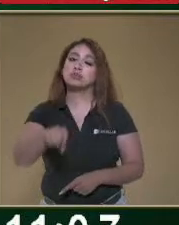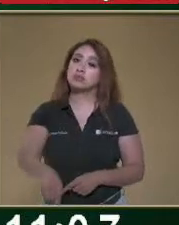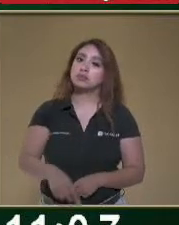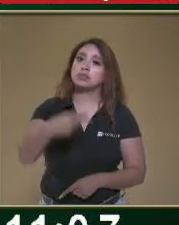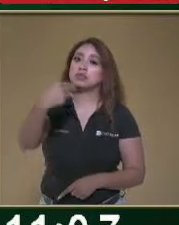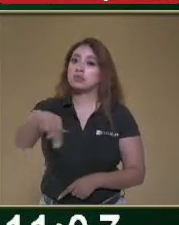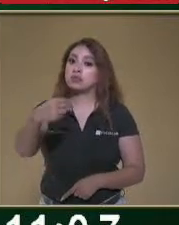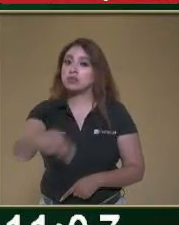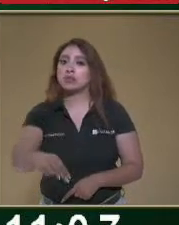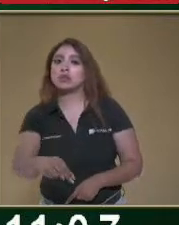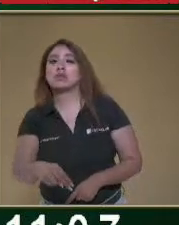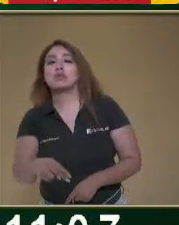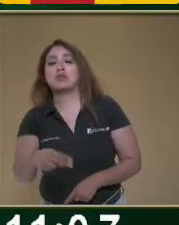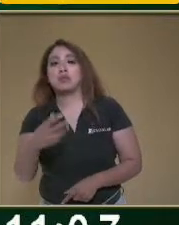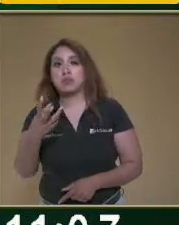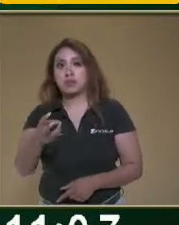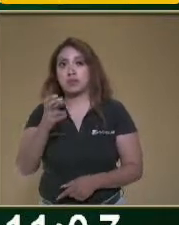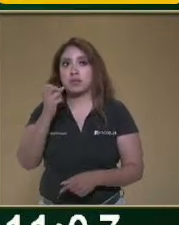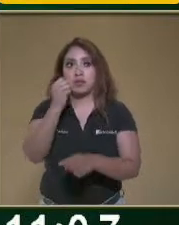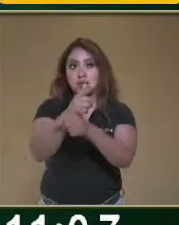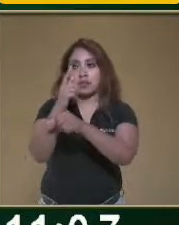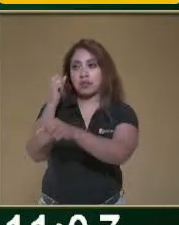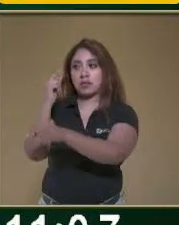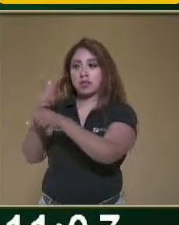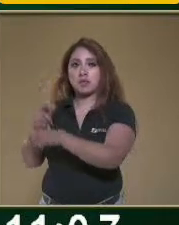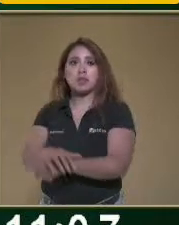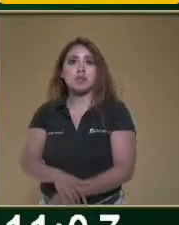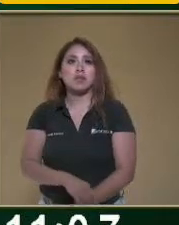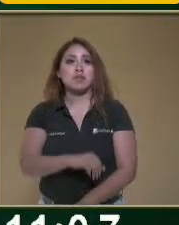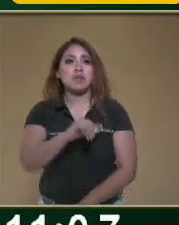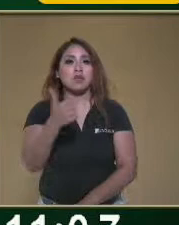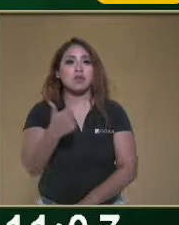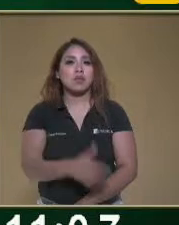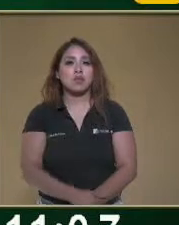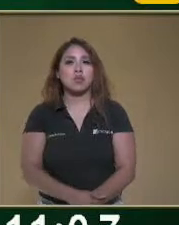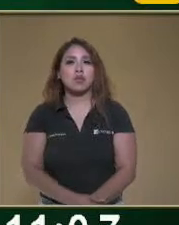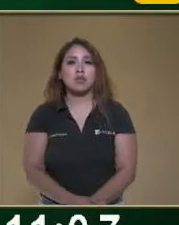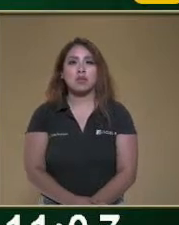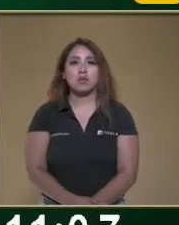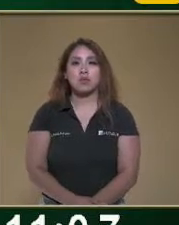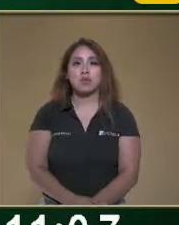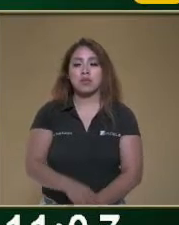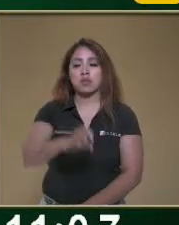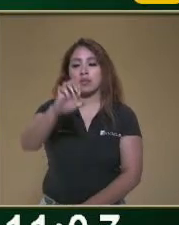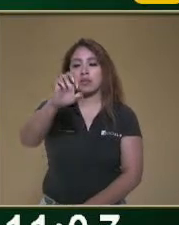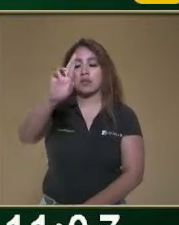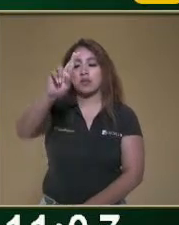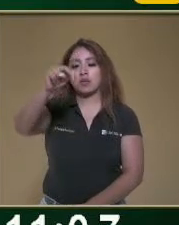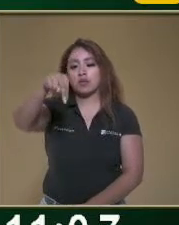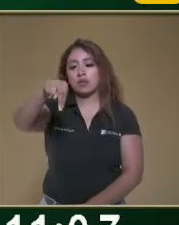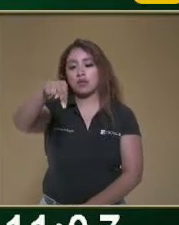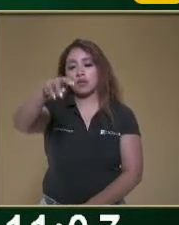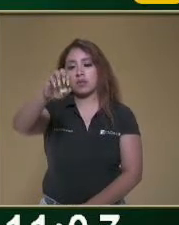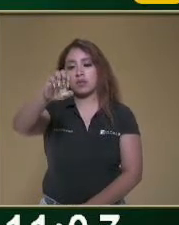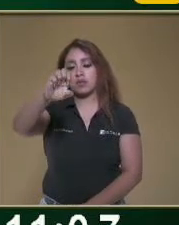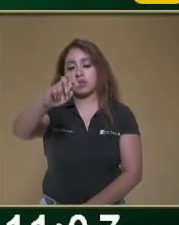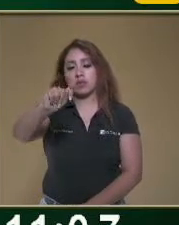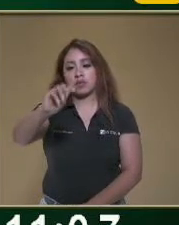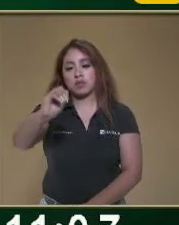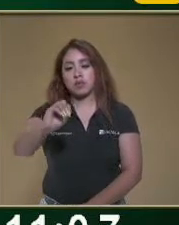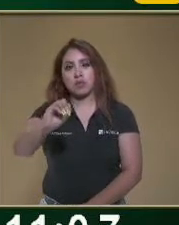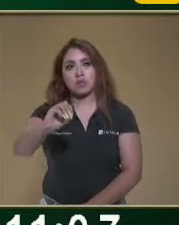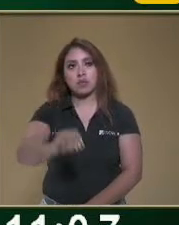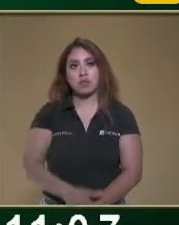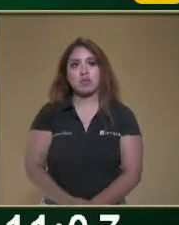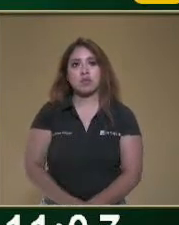identificar. Y nuestro siguiente alumno se llama Ernesto. Ernesto